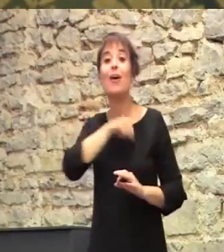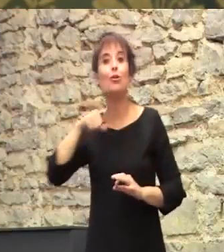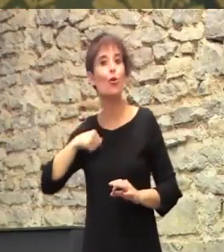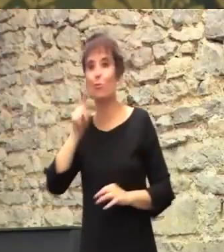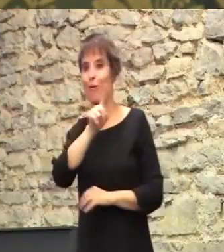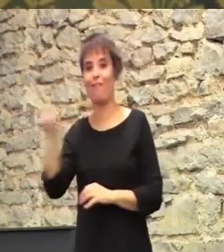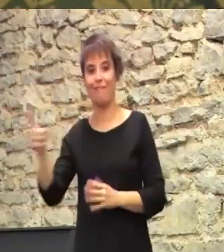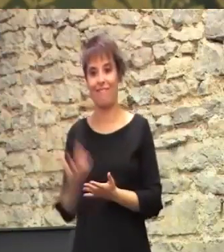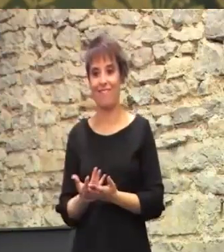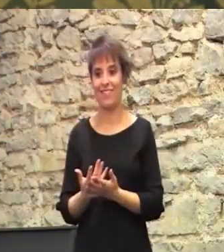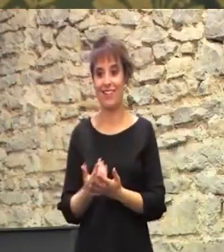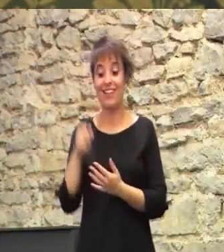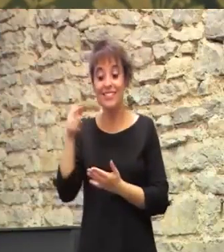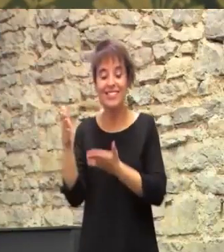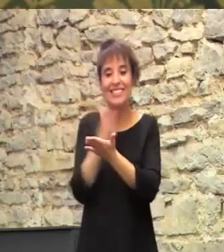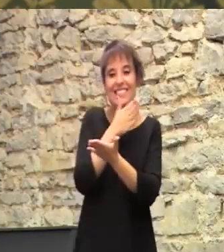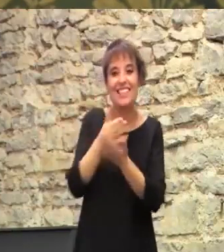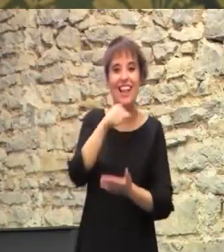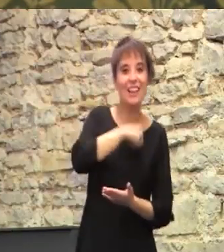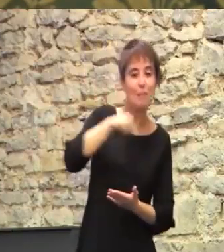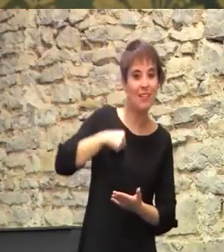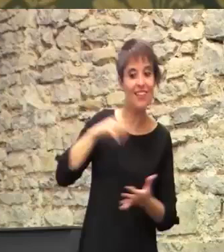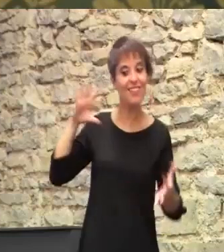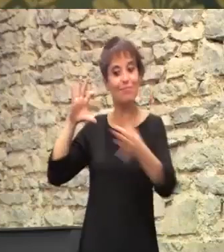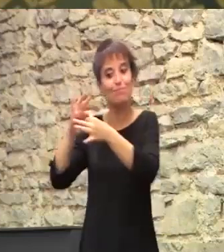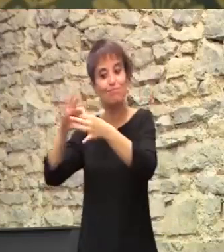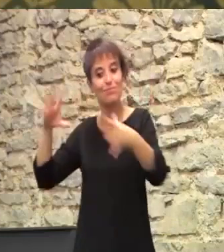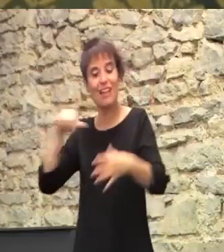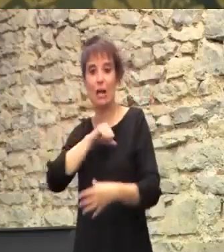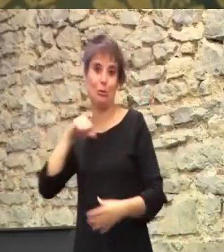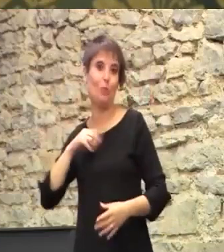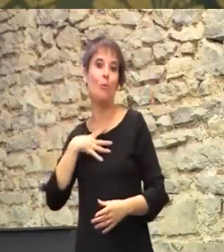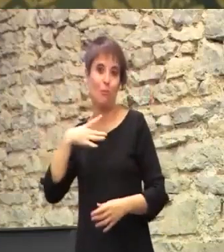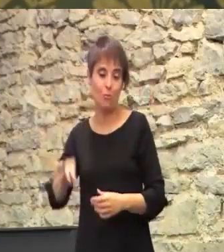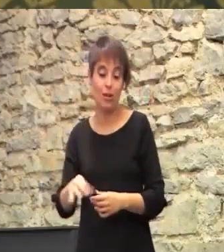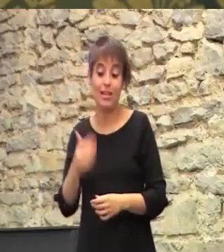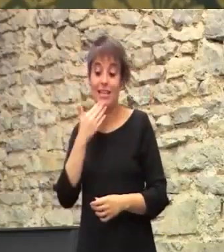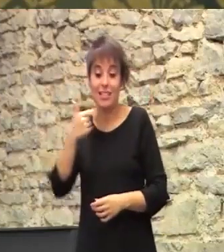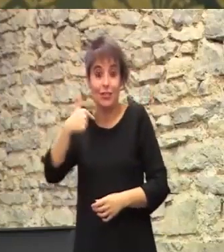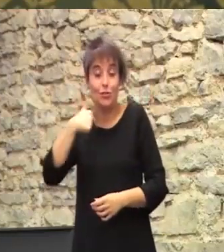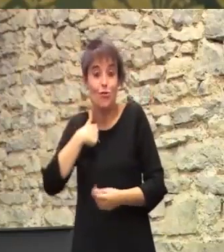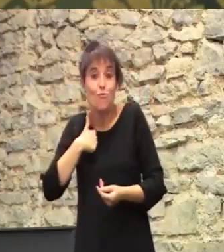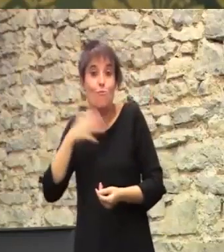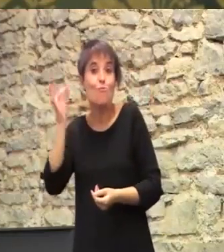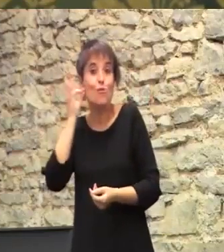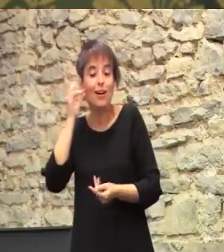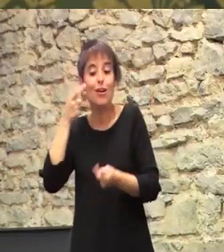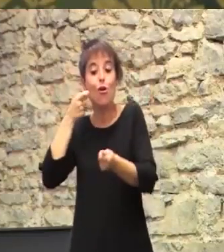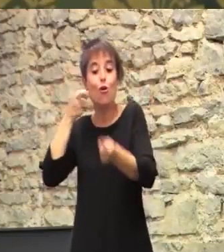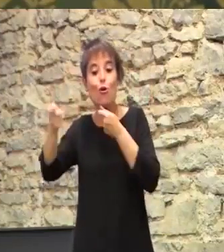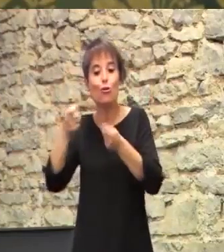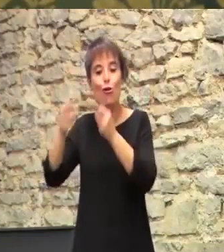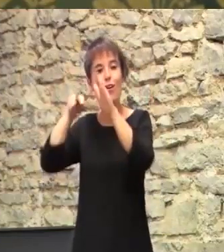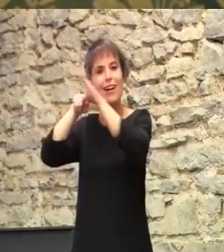es decir acá hay un punto clave que generalmente no se piensa y es que si una no tiene el control de los